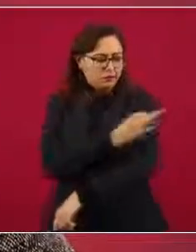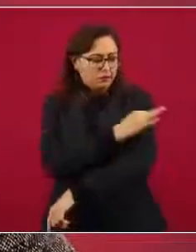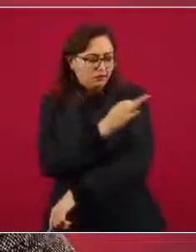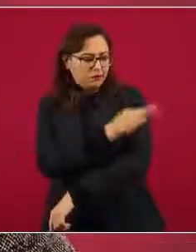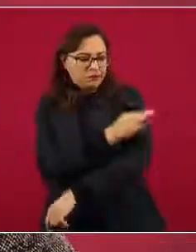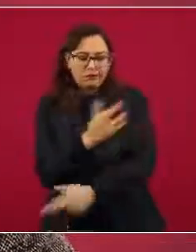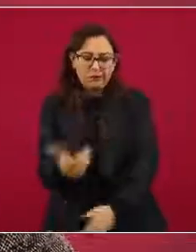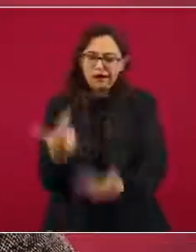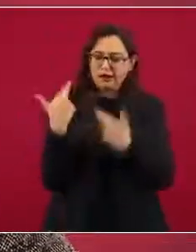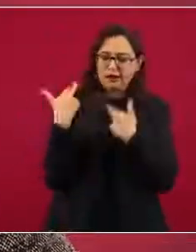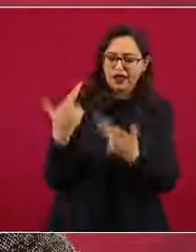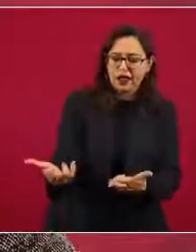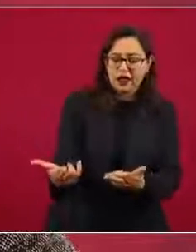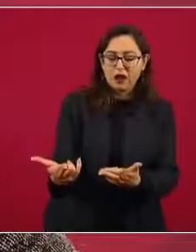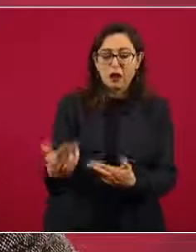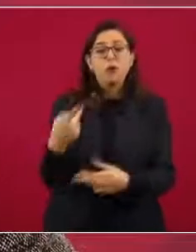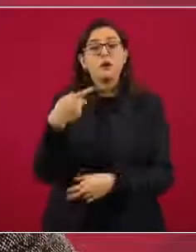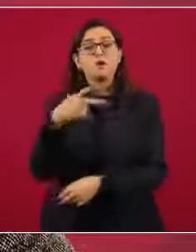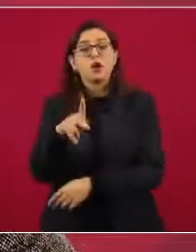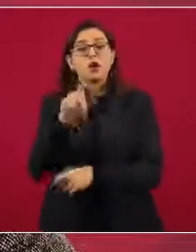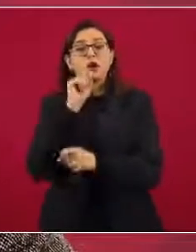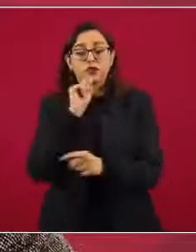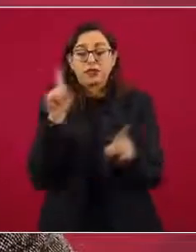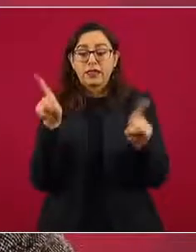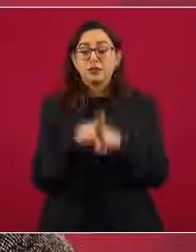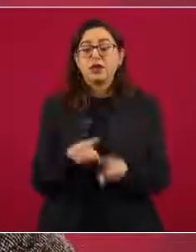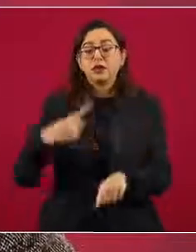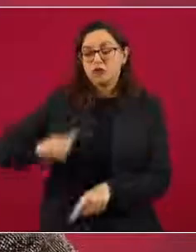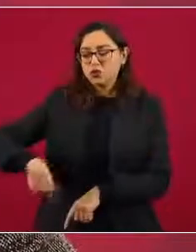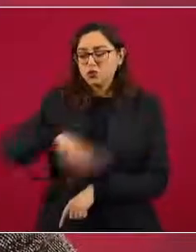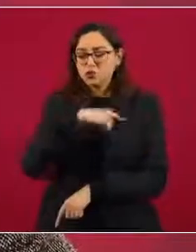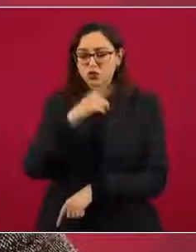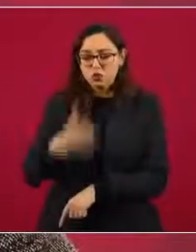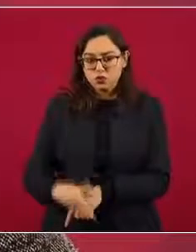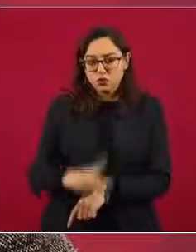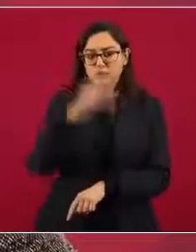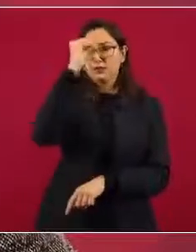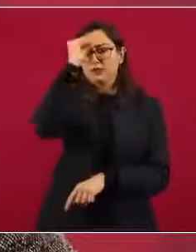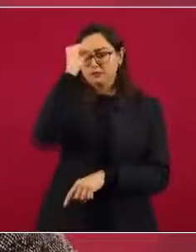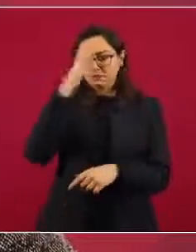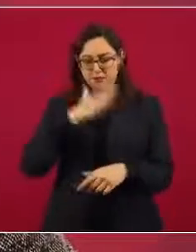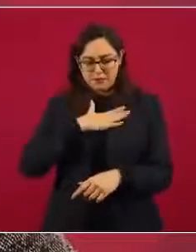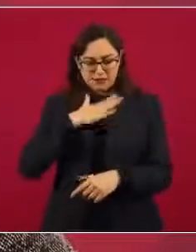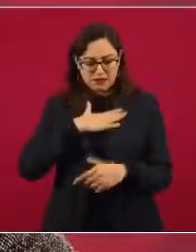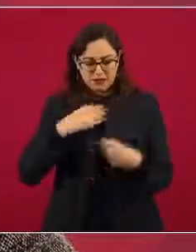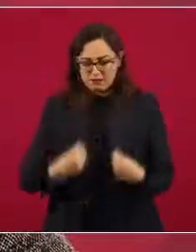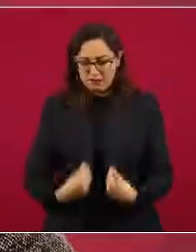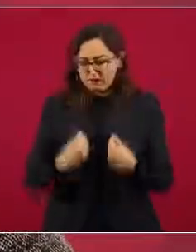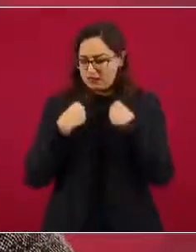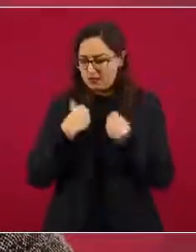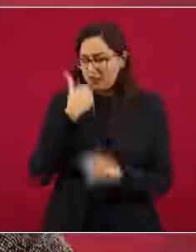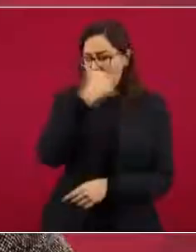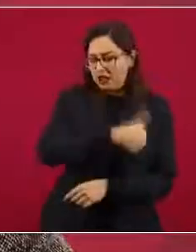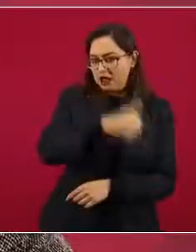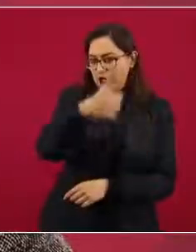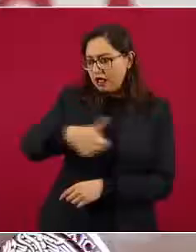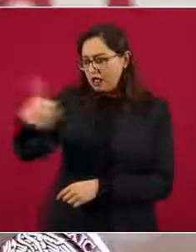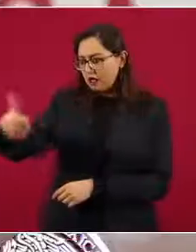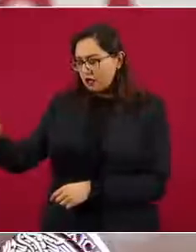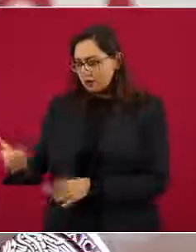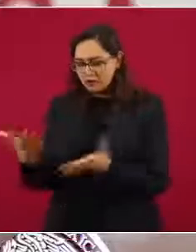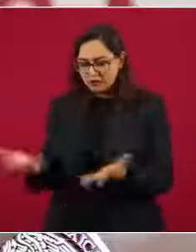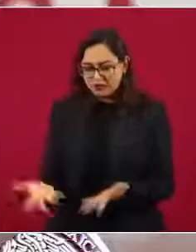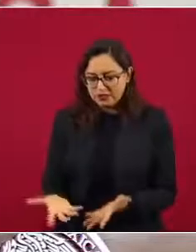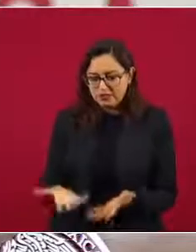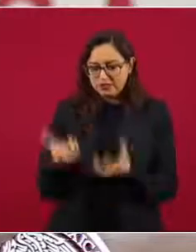Pues hemos aprendido a valorar más nuestra salud, la vida que hemos ganado, como dijera el poeta,